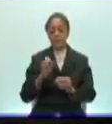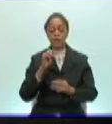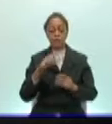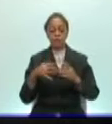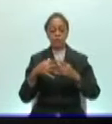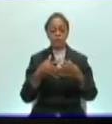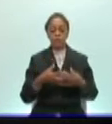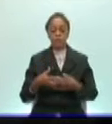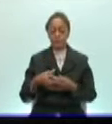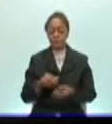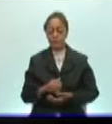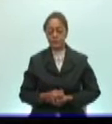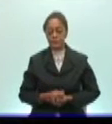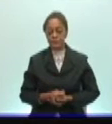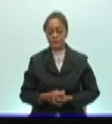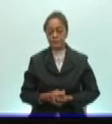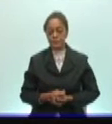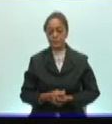norte.